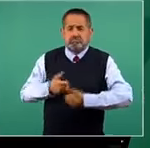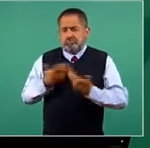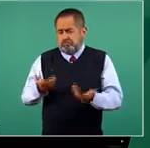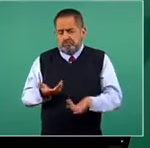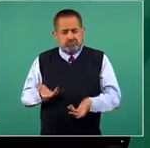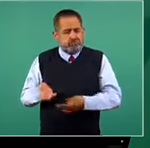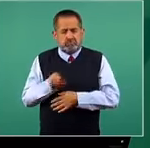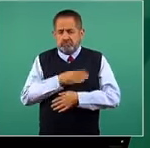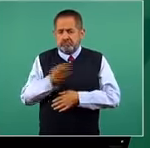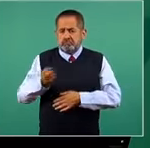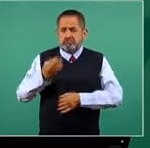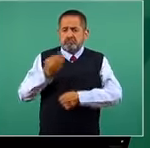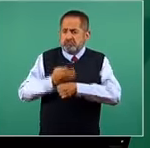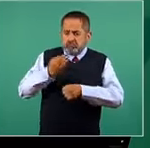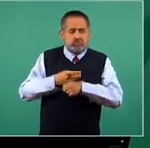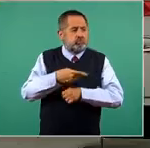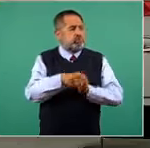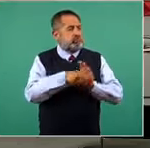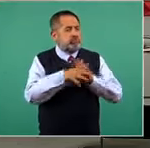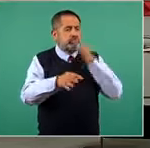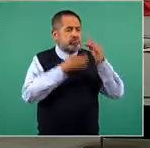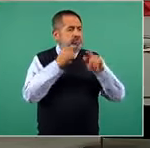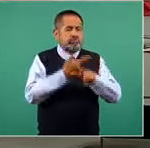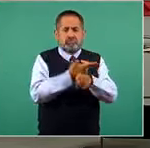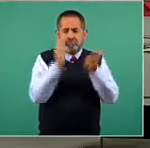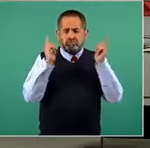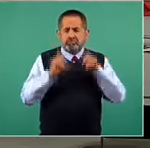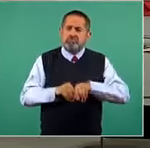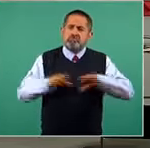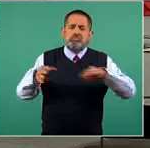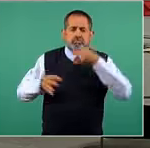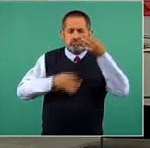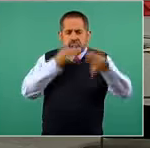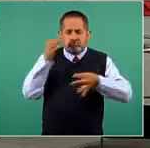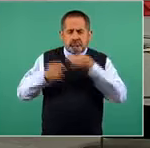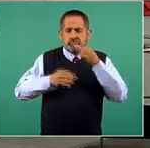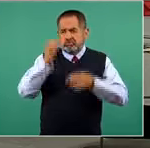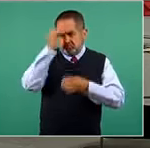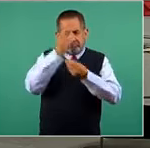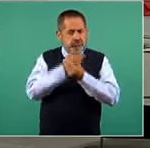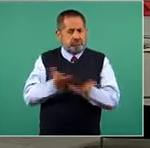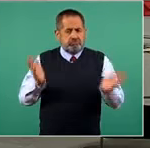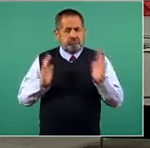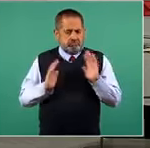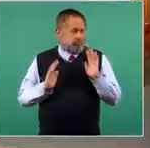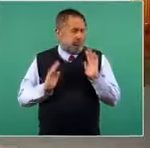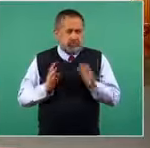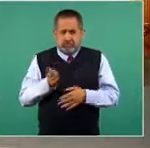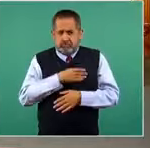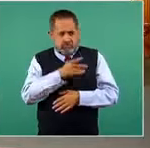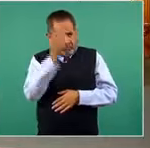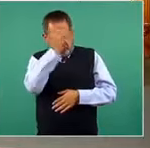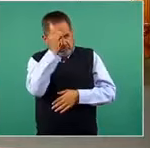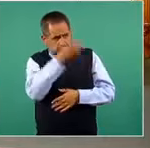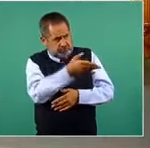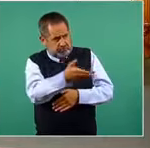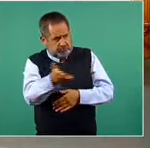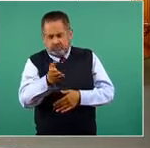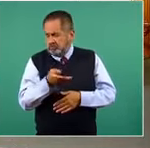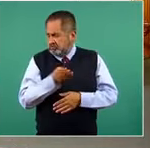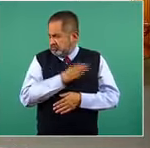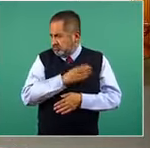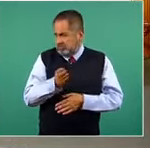país libre, un país con prensa libre, con libertad de opinión, y esto nos permite que haya pluralidad de opiniones. Qué